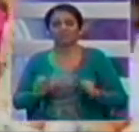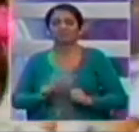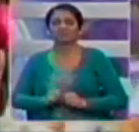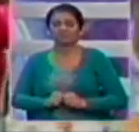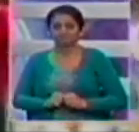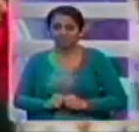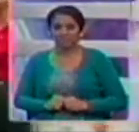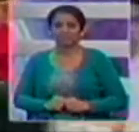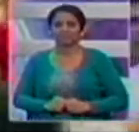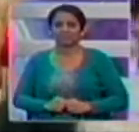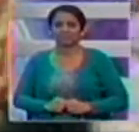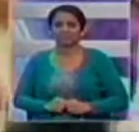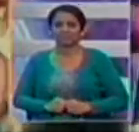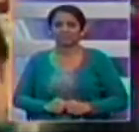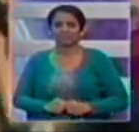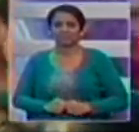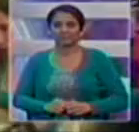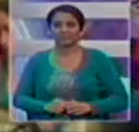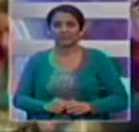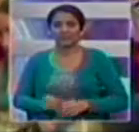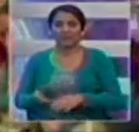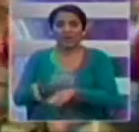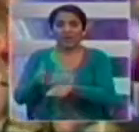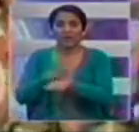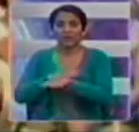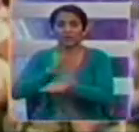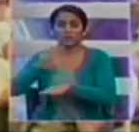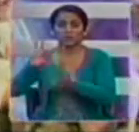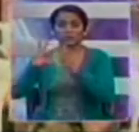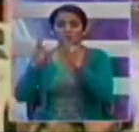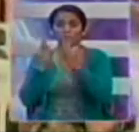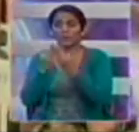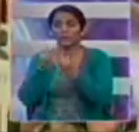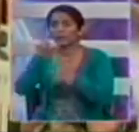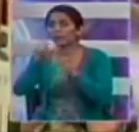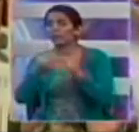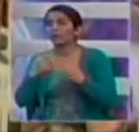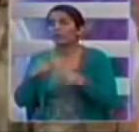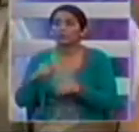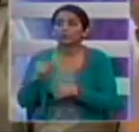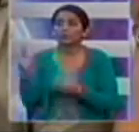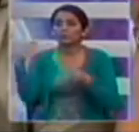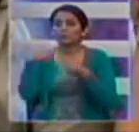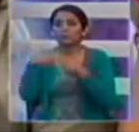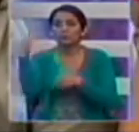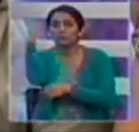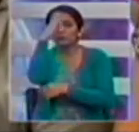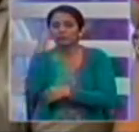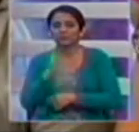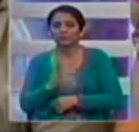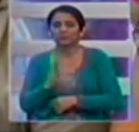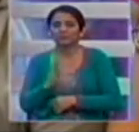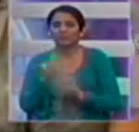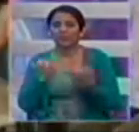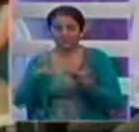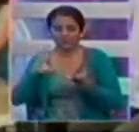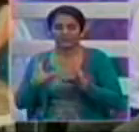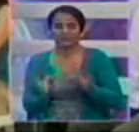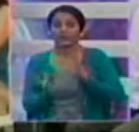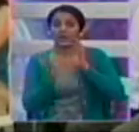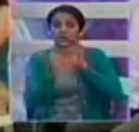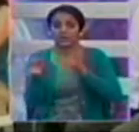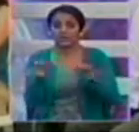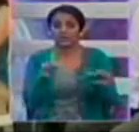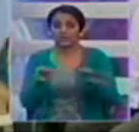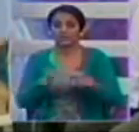historia de sus familias. Esa es nuestra revolución ciudadana. Señaló que hay un cambio de época. Hay